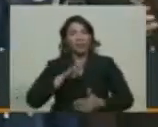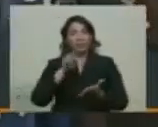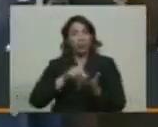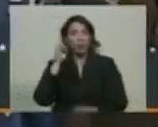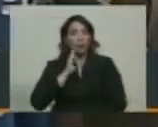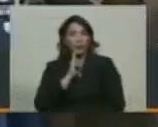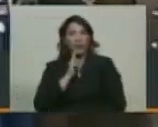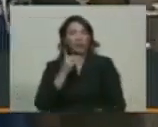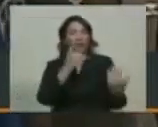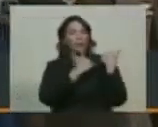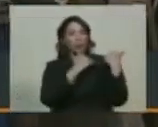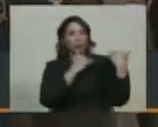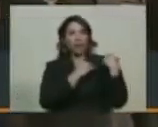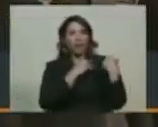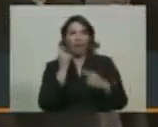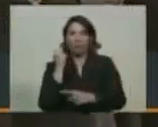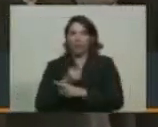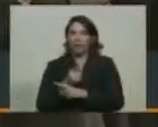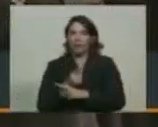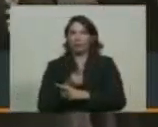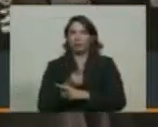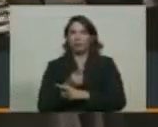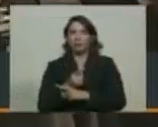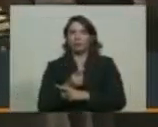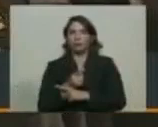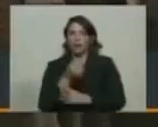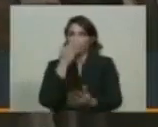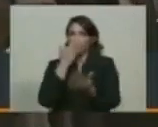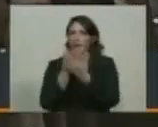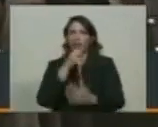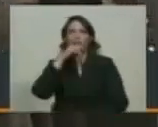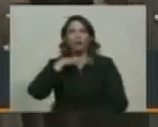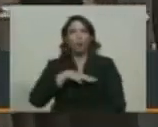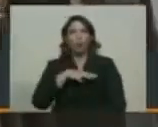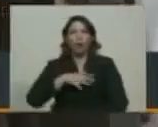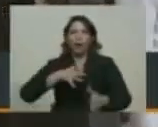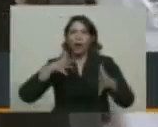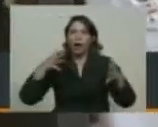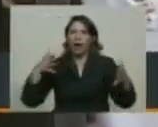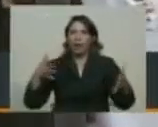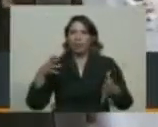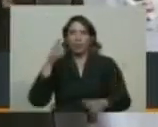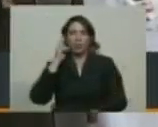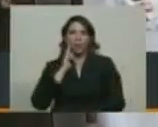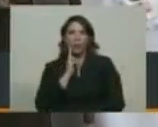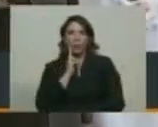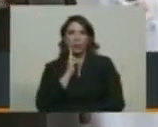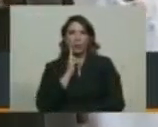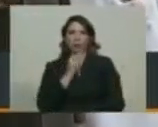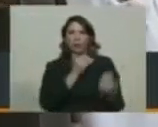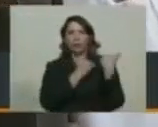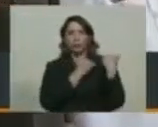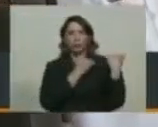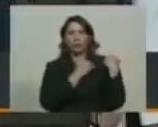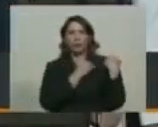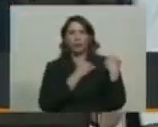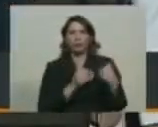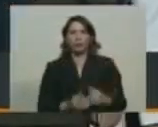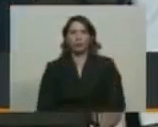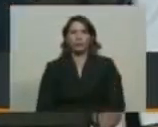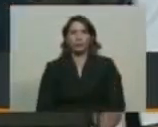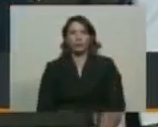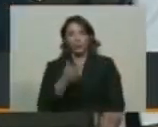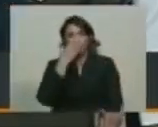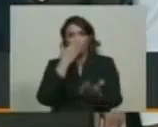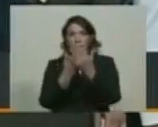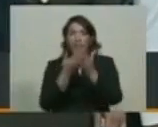la responsabilidad frente a la historia grande de Bolívar. Tiene la responsabilidad frente al legado